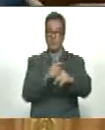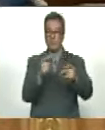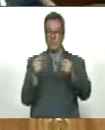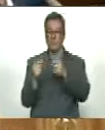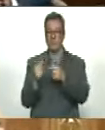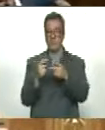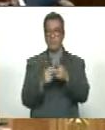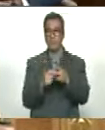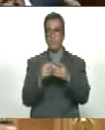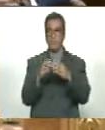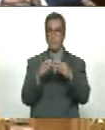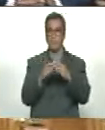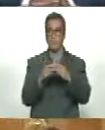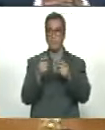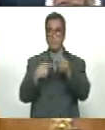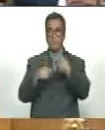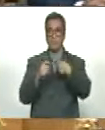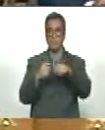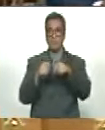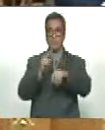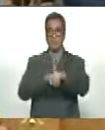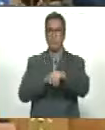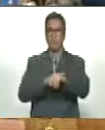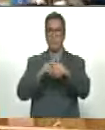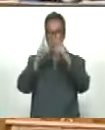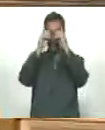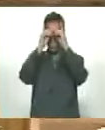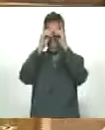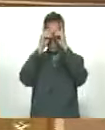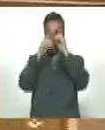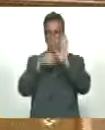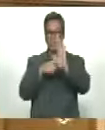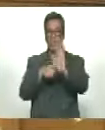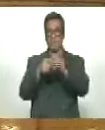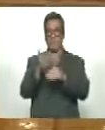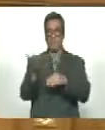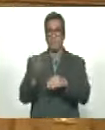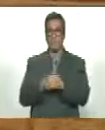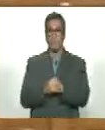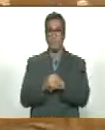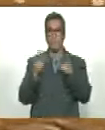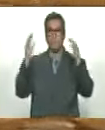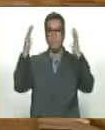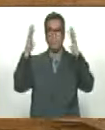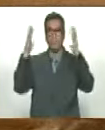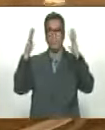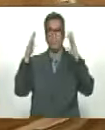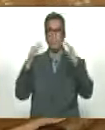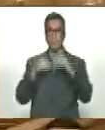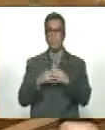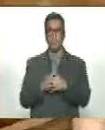de Economía, Finanzas y Comercio Exterior, doctora Delcy Eloína Rodríguez.